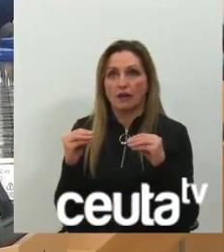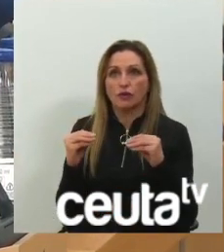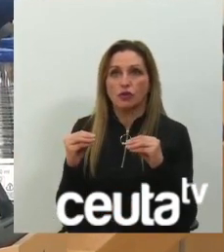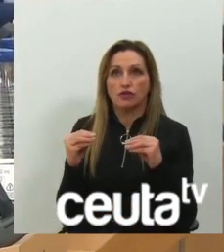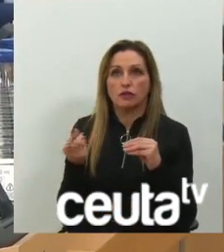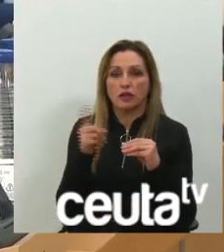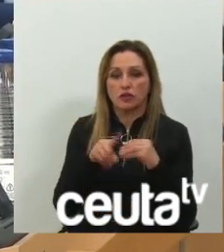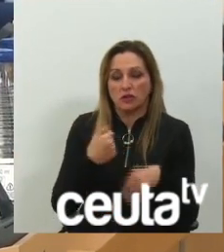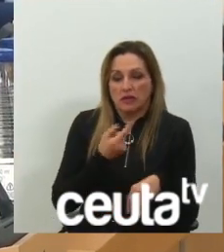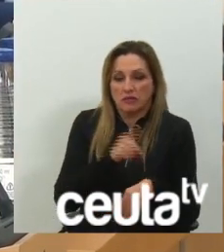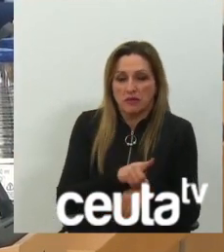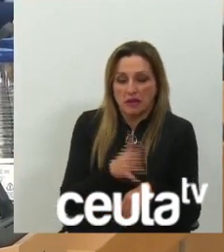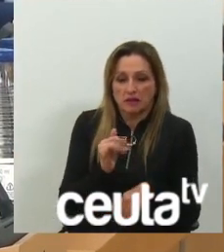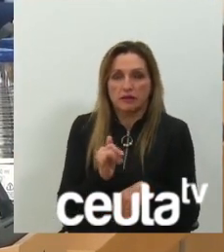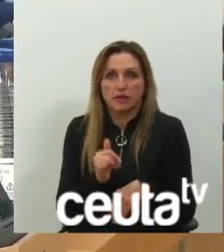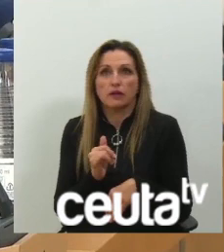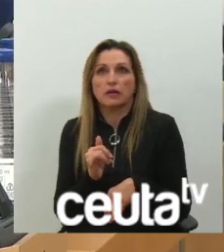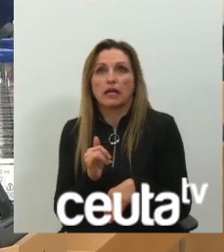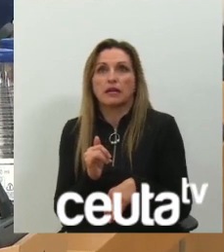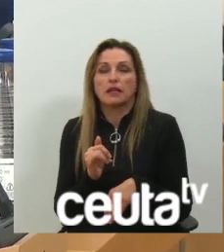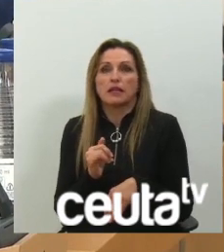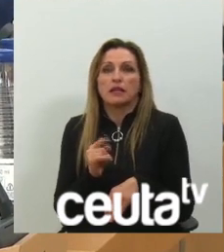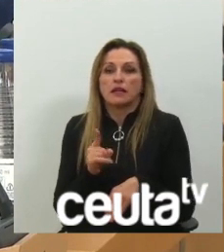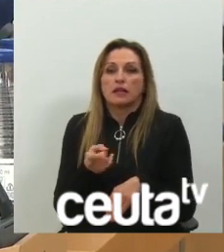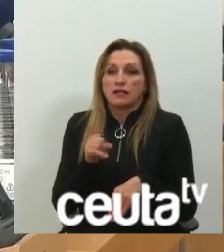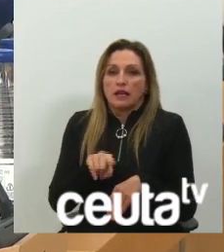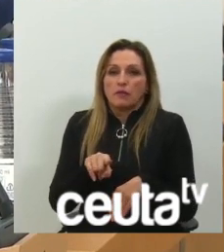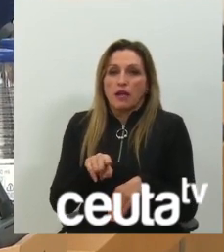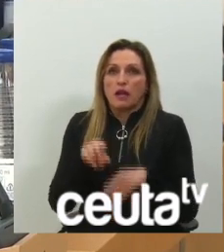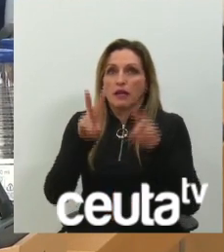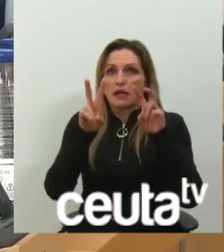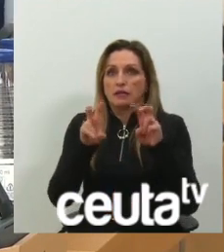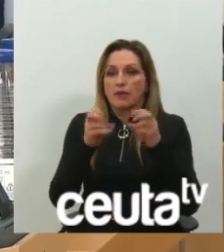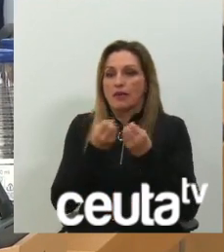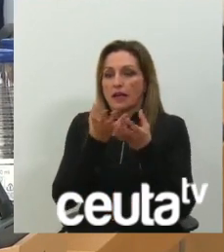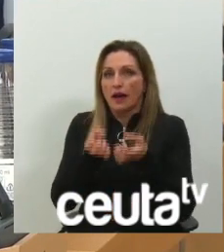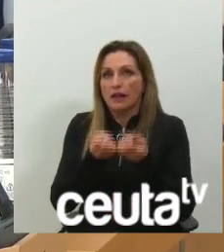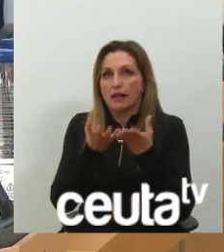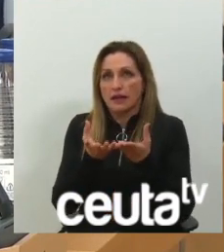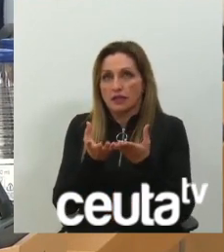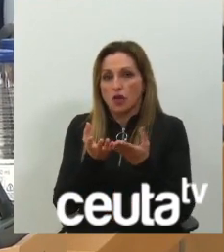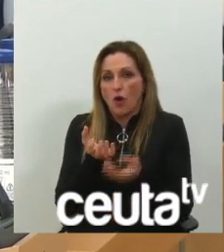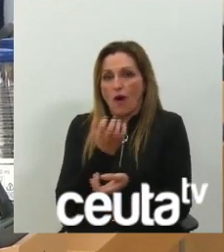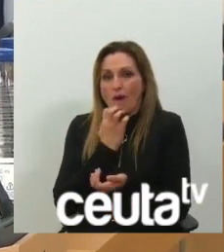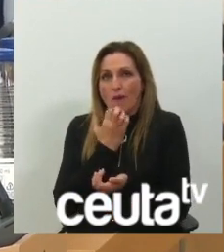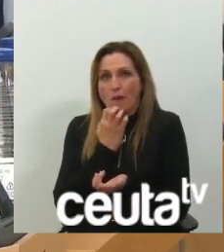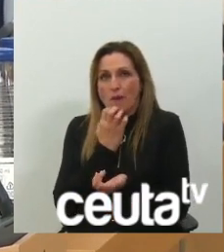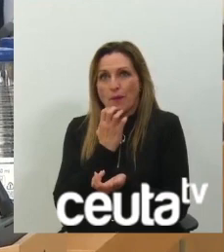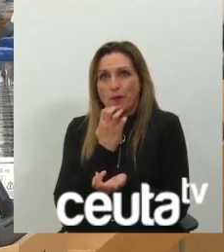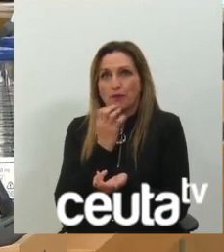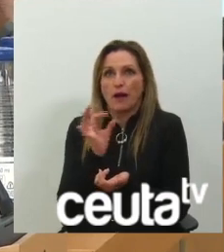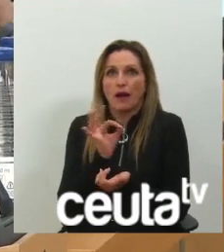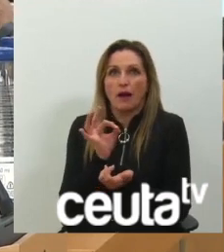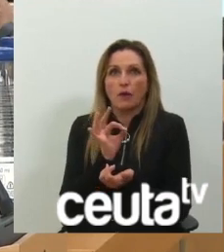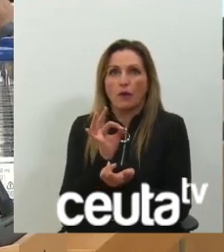parte yo también tengo respecto a la declaración y esa burla que usted ha hecho de que dice que somos buenos